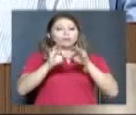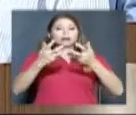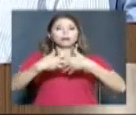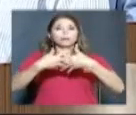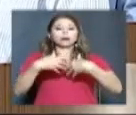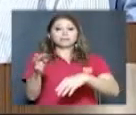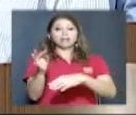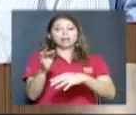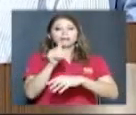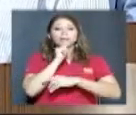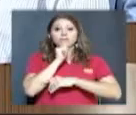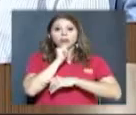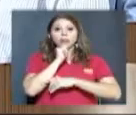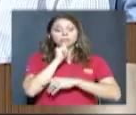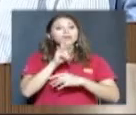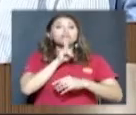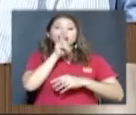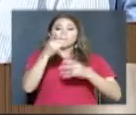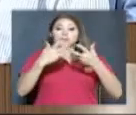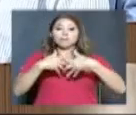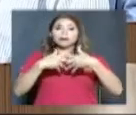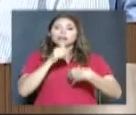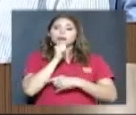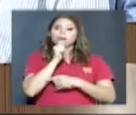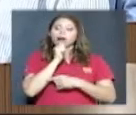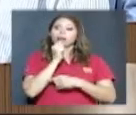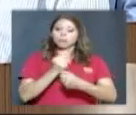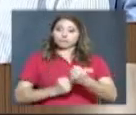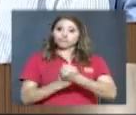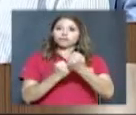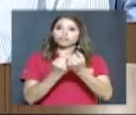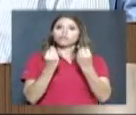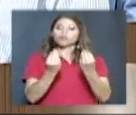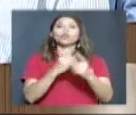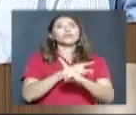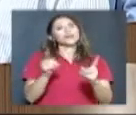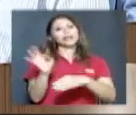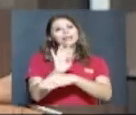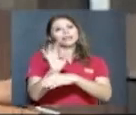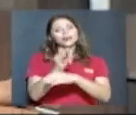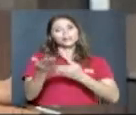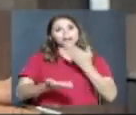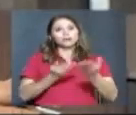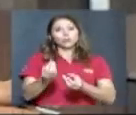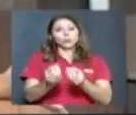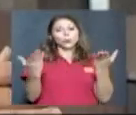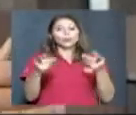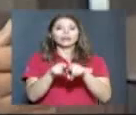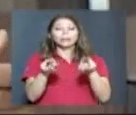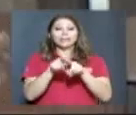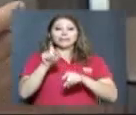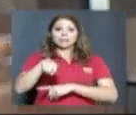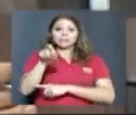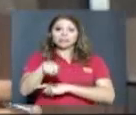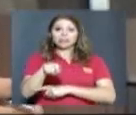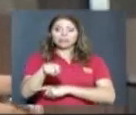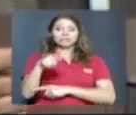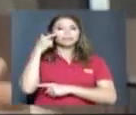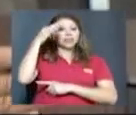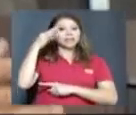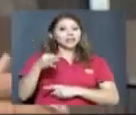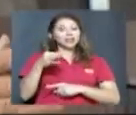televisión privada al país también, pero la televisión de servicio público también necesita, y creo que la ciudadanía, de alguna manera esa discusión que se ha